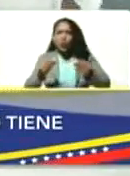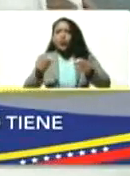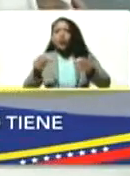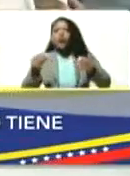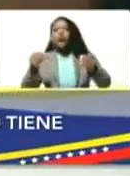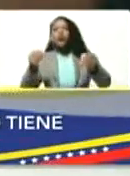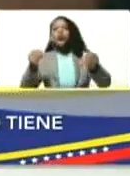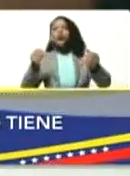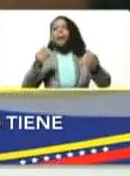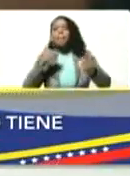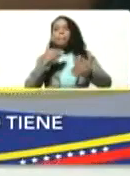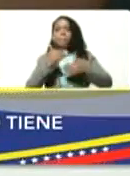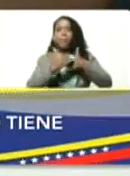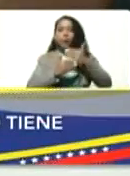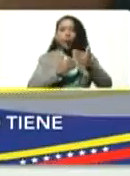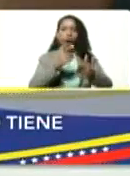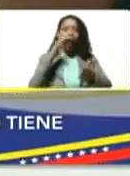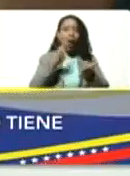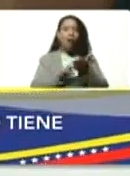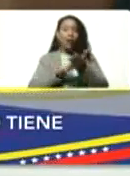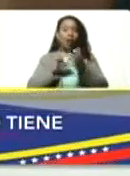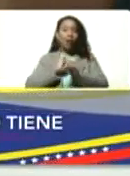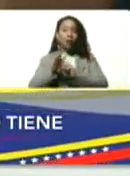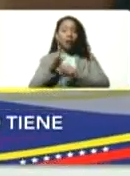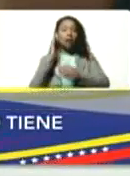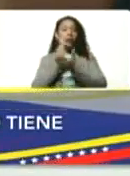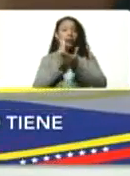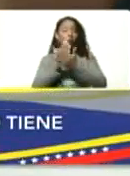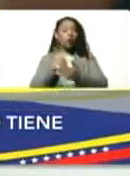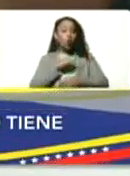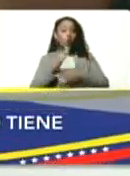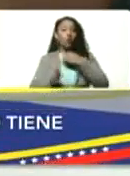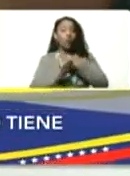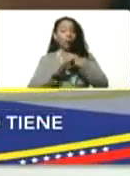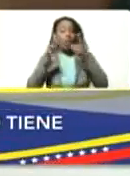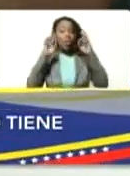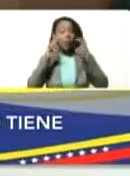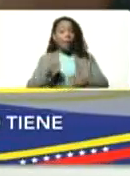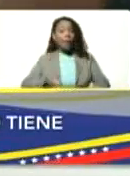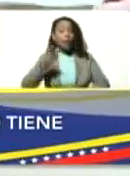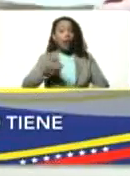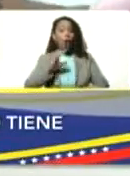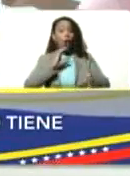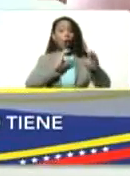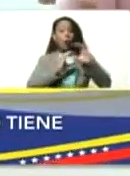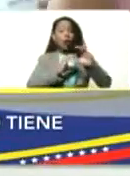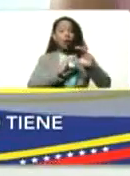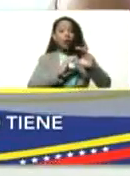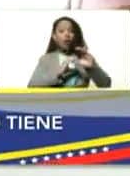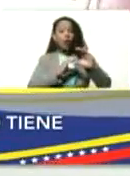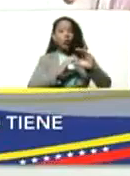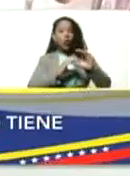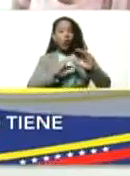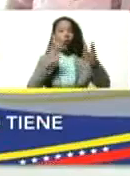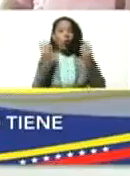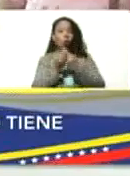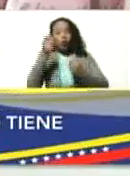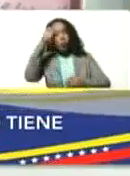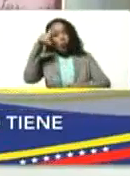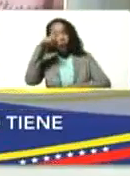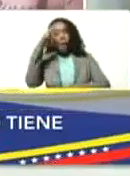Menos letales. Es la verdad del coronavirus. Siempre nosotros tuvimos un elemento clave, comunicarnos con nuestro pueblo.